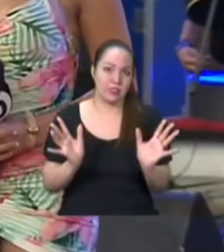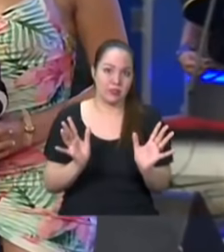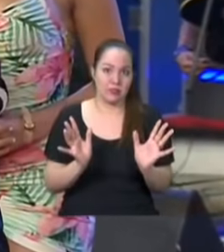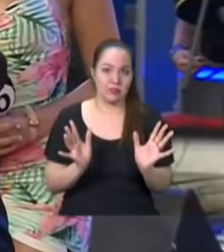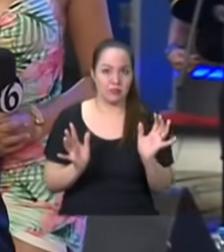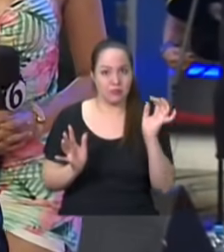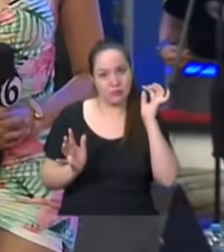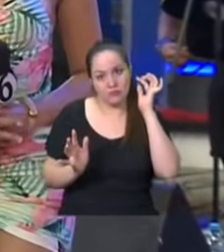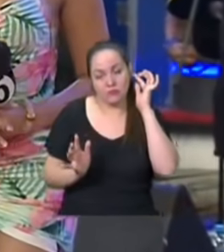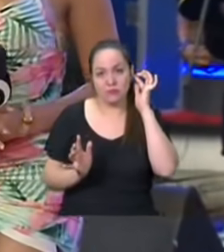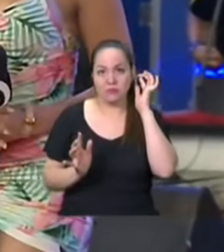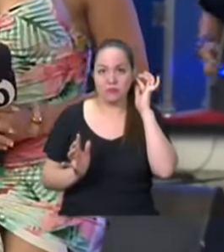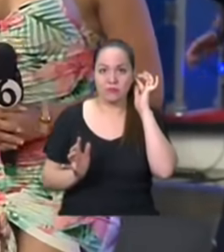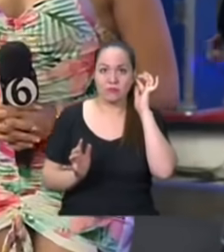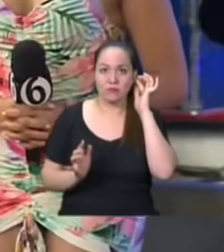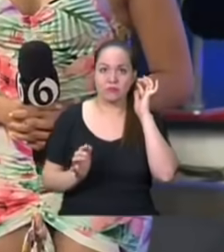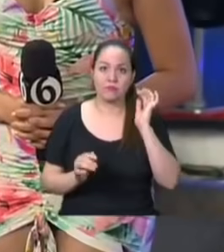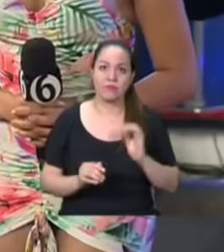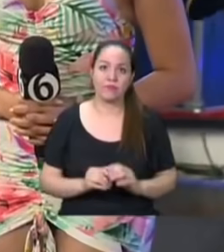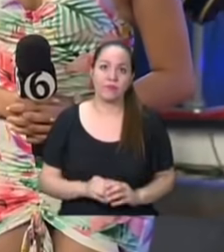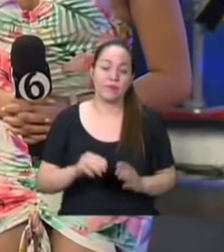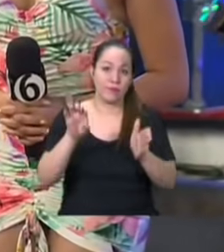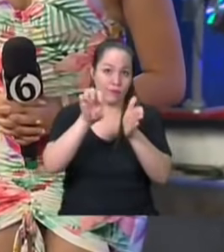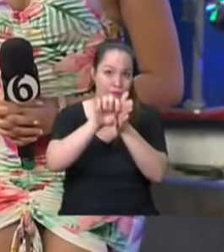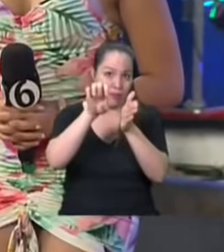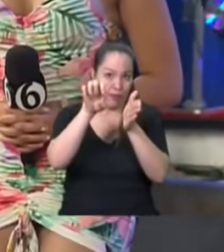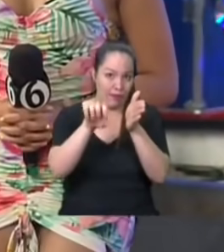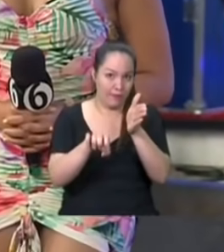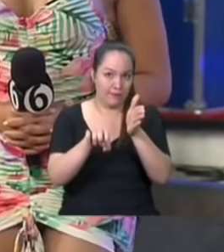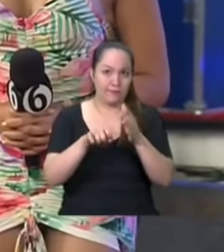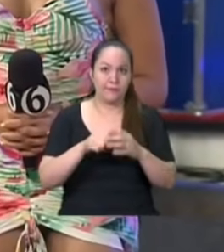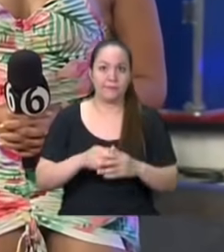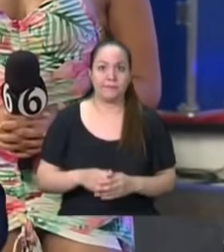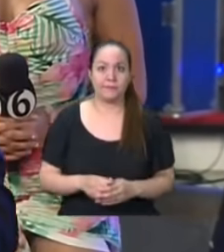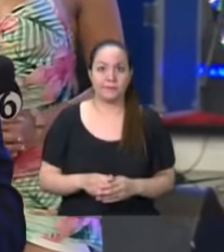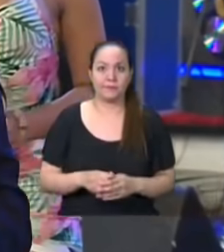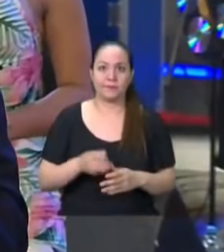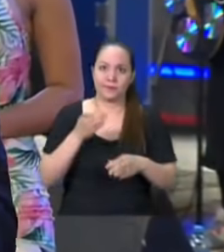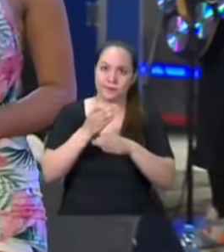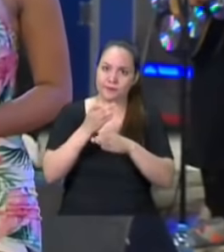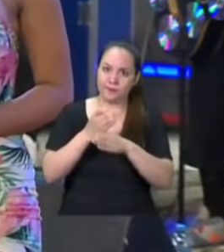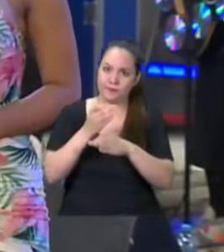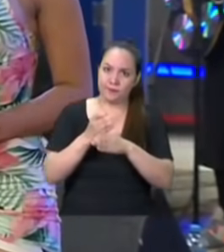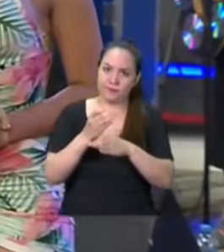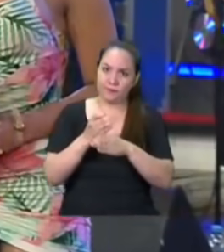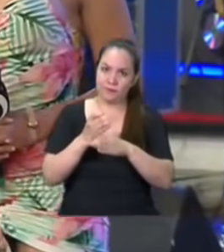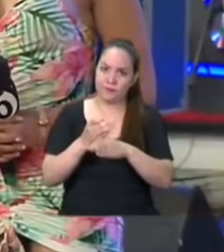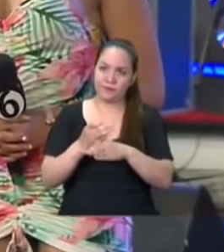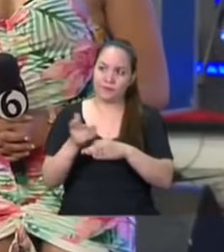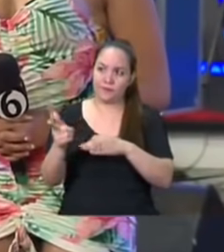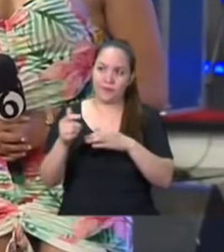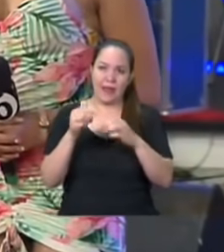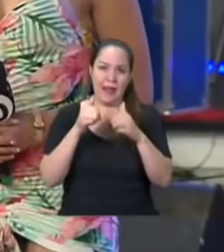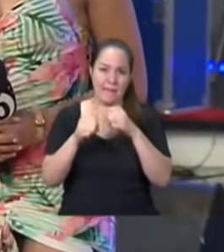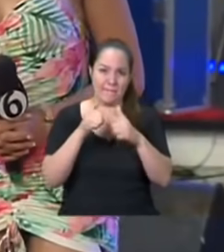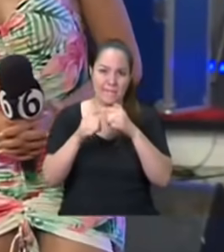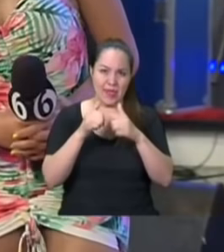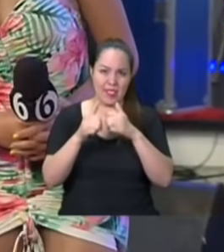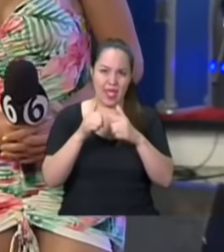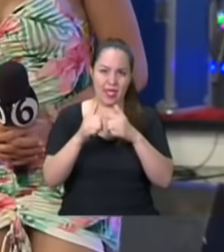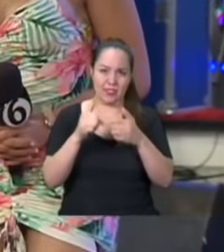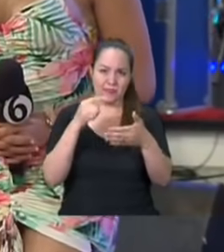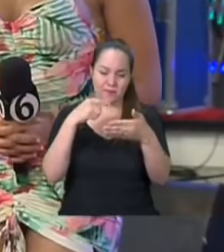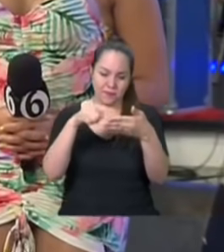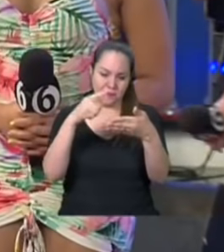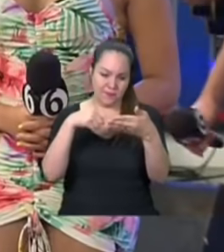La de Canal 6. Por ejemplo, estaba ahorita revisando todos sus mensajes y me encuentro con